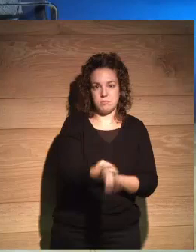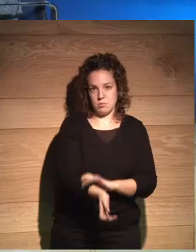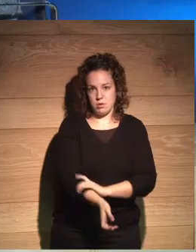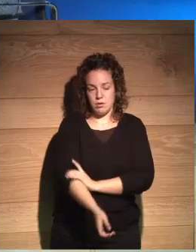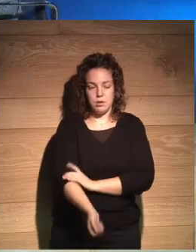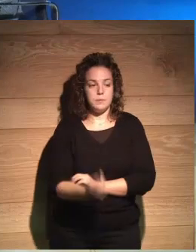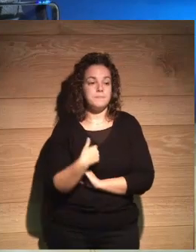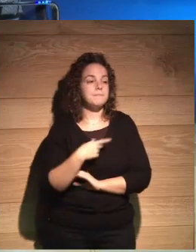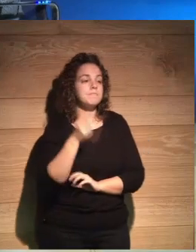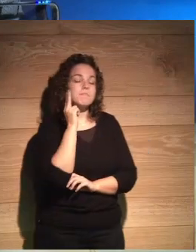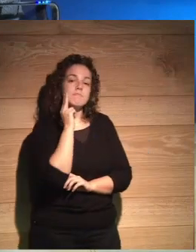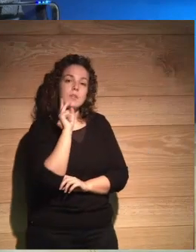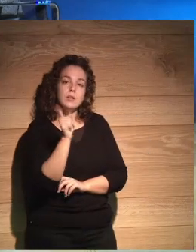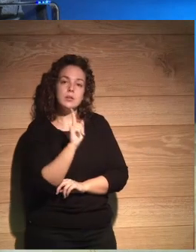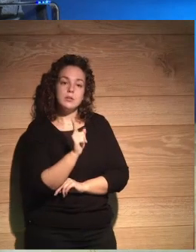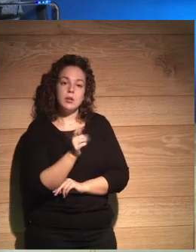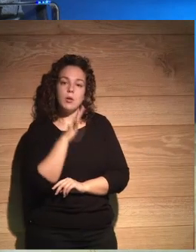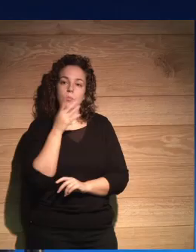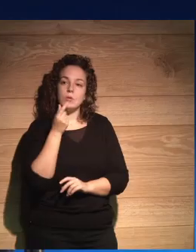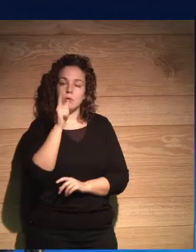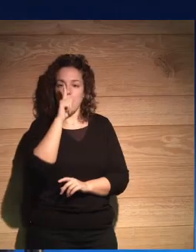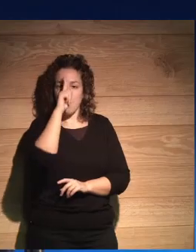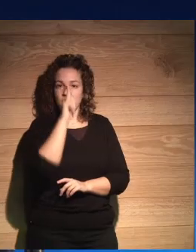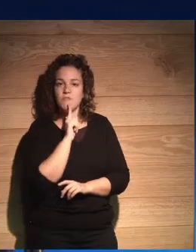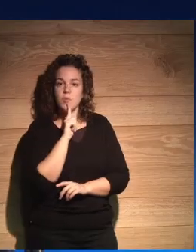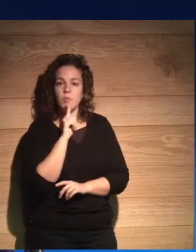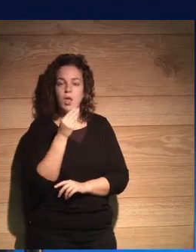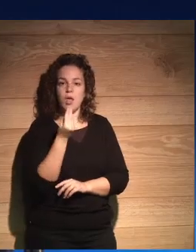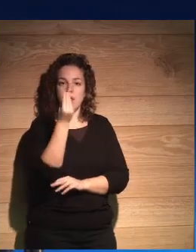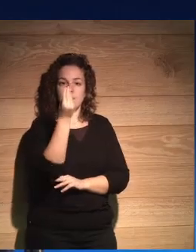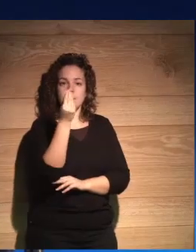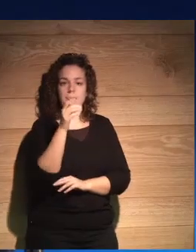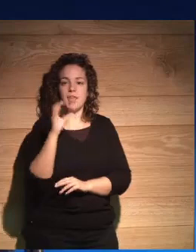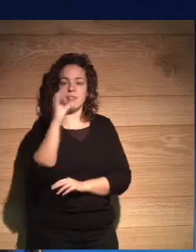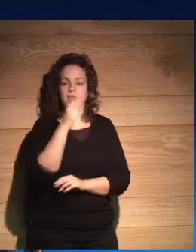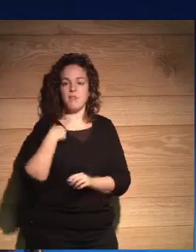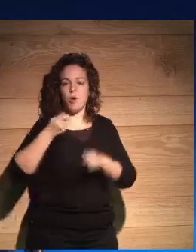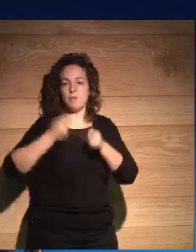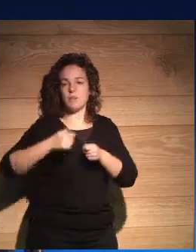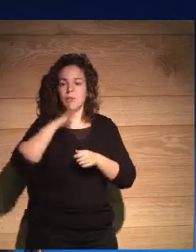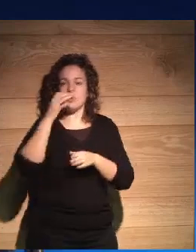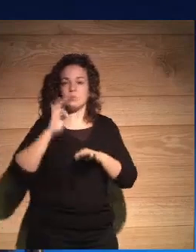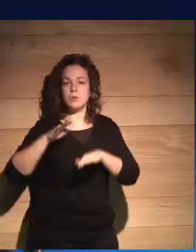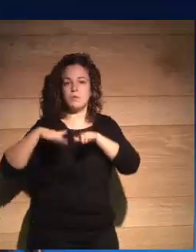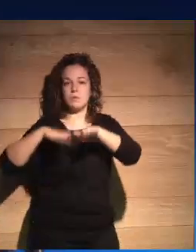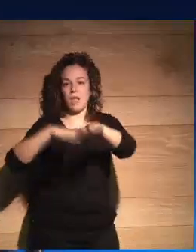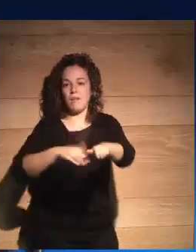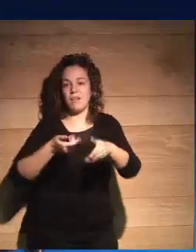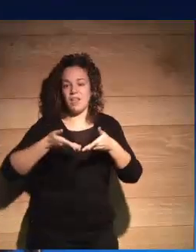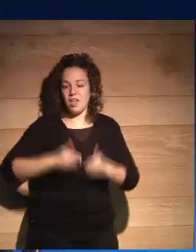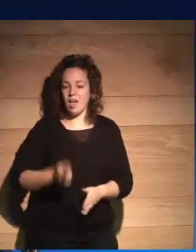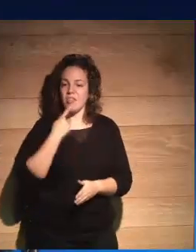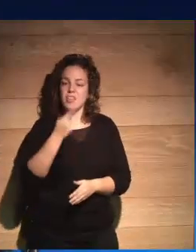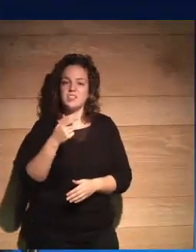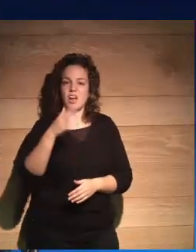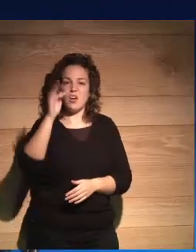eso. ¿No te da miedo convertirte un poco en la figura del científico pesado? Porque es que hay un momento que en la cabalgata de Reyes le dices a tu hija que Frozen es mentira. O sea,